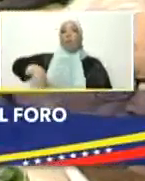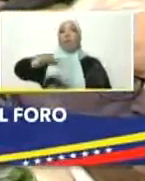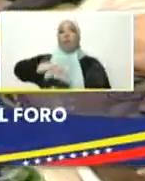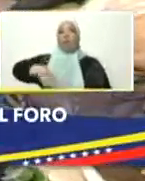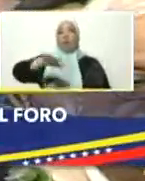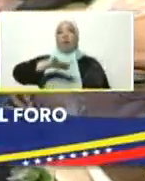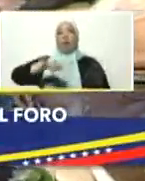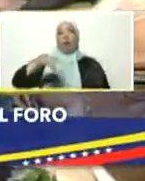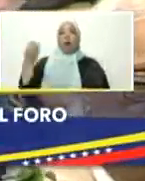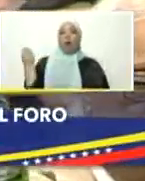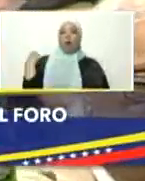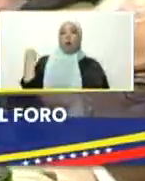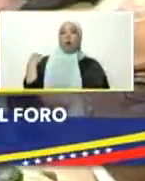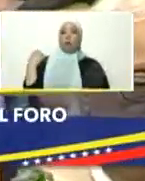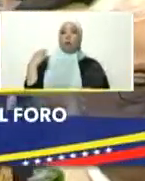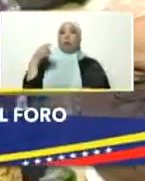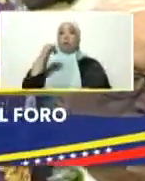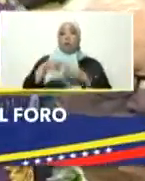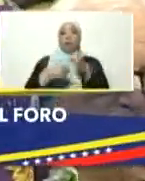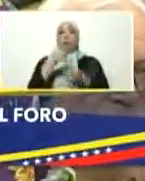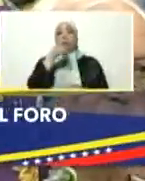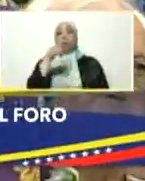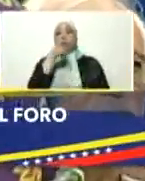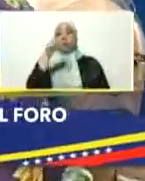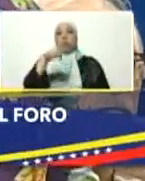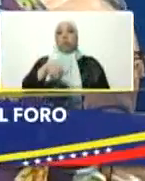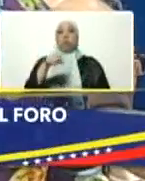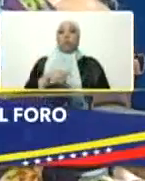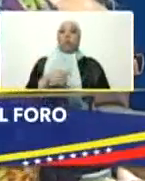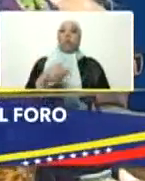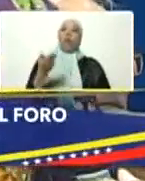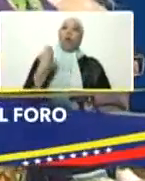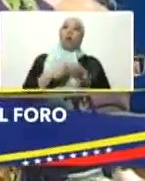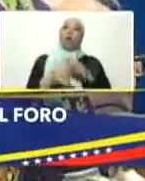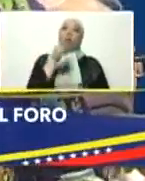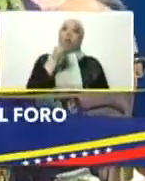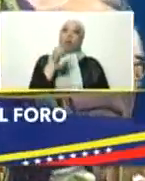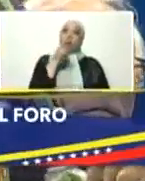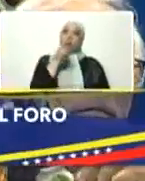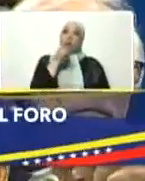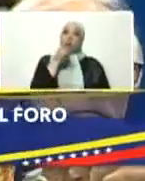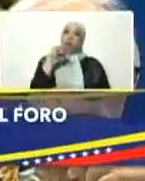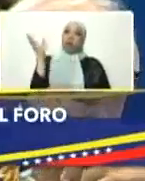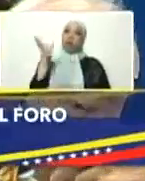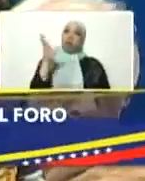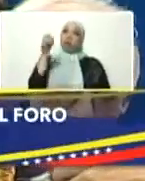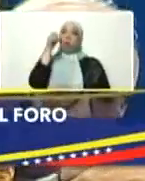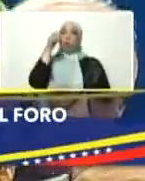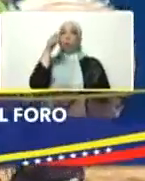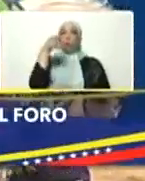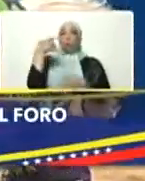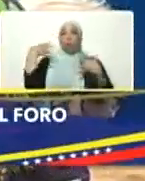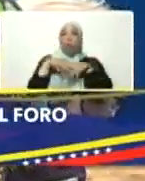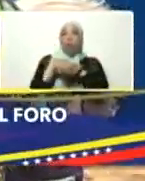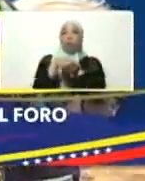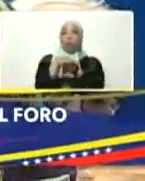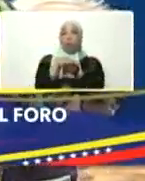Las fronteras que se inventaron son fronteras que hoy tenemos que convertir en los territorios genuinos de la